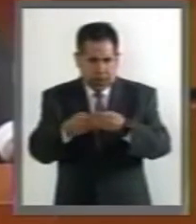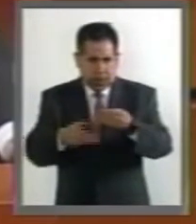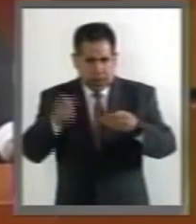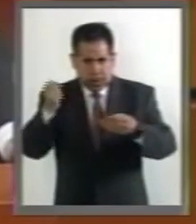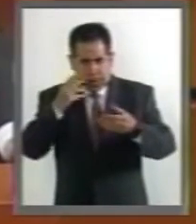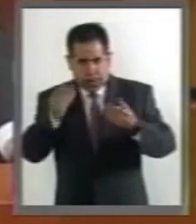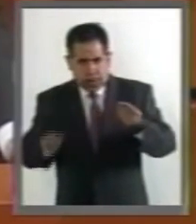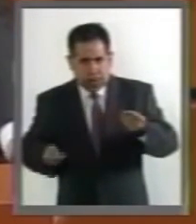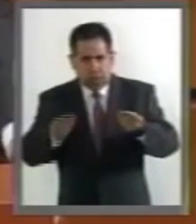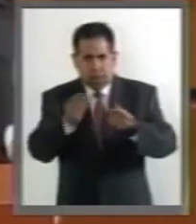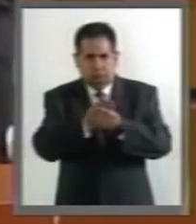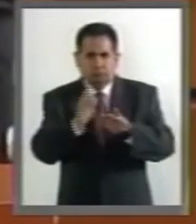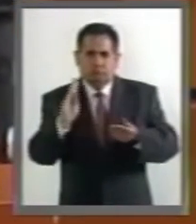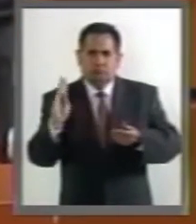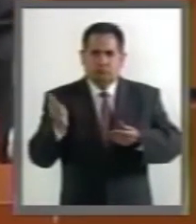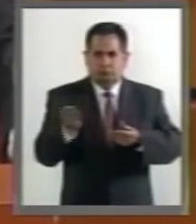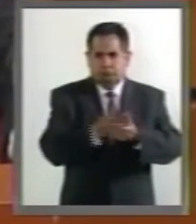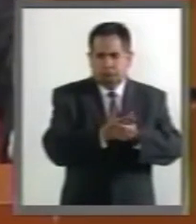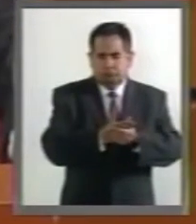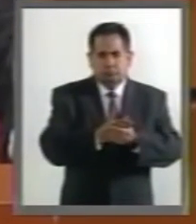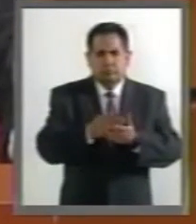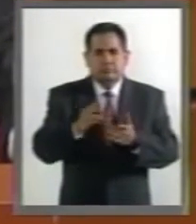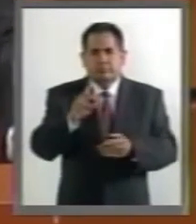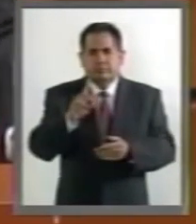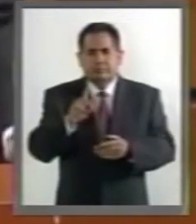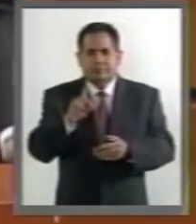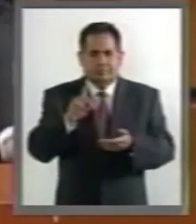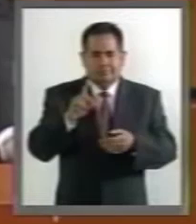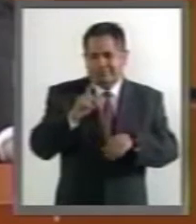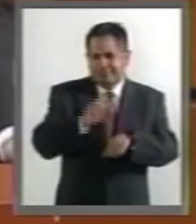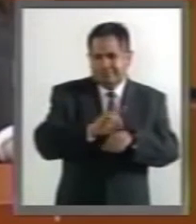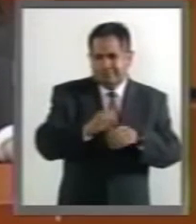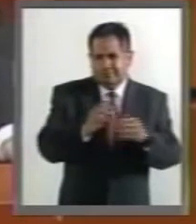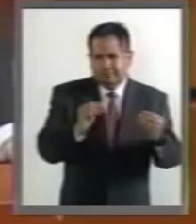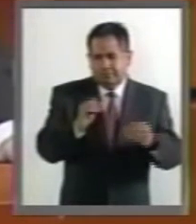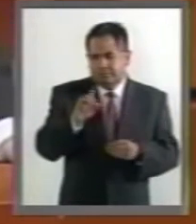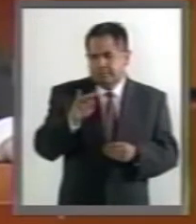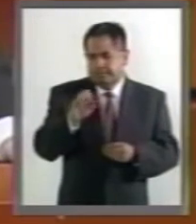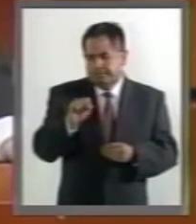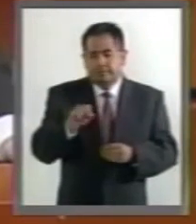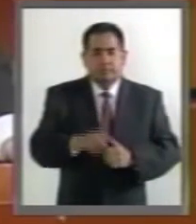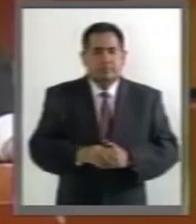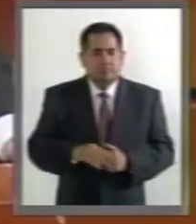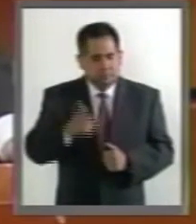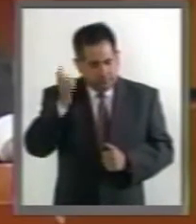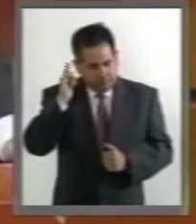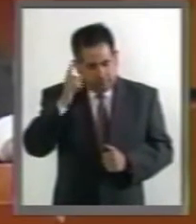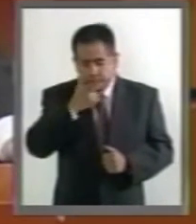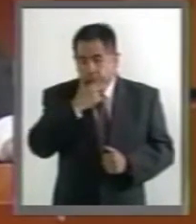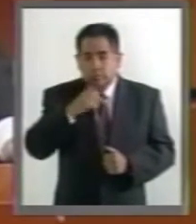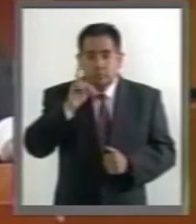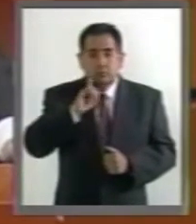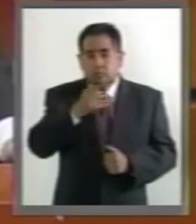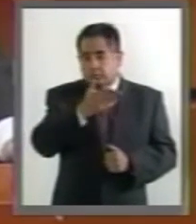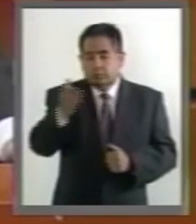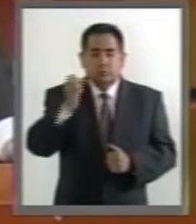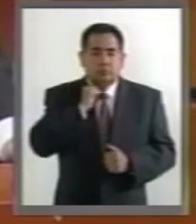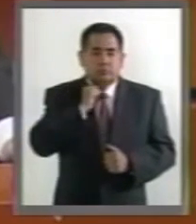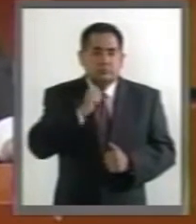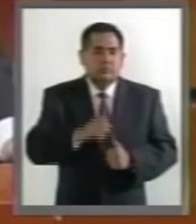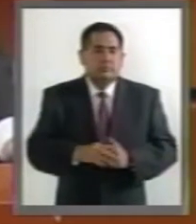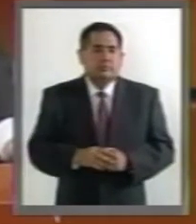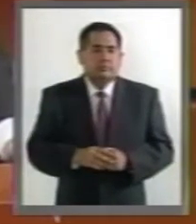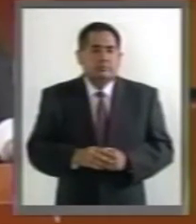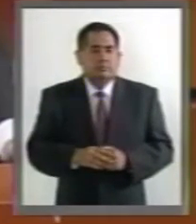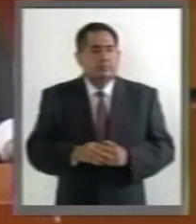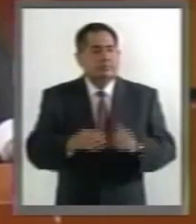mi propuesta de reforma en el diario de los debates. Espero, senadoras y senadores, ante